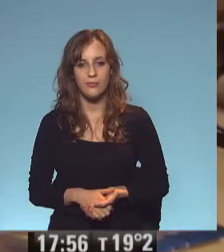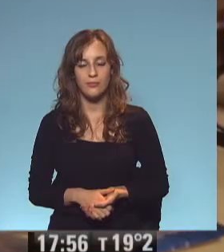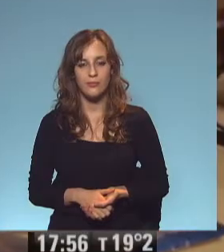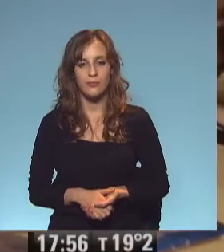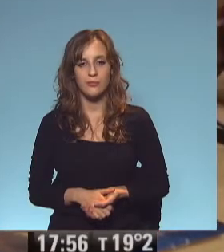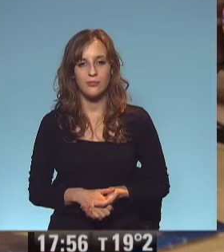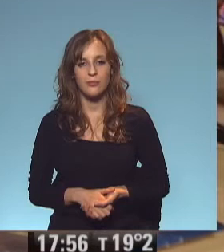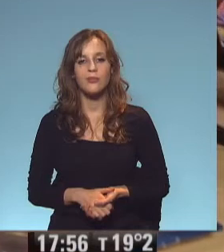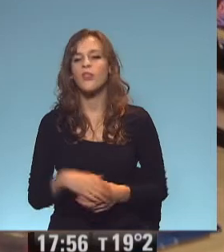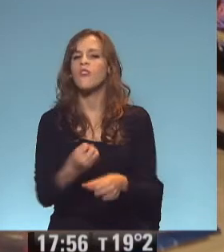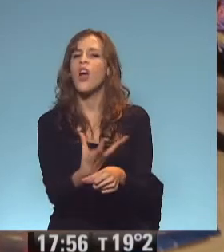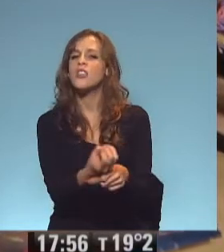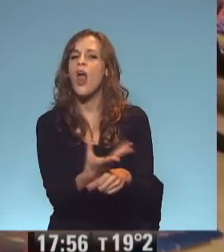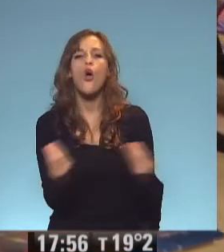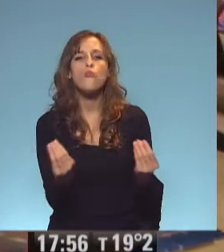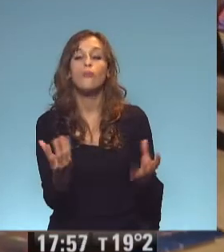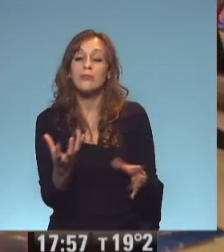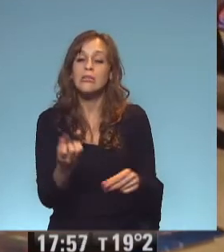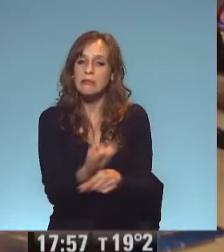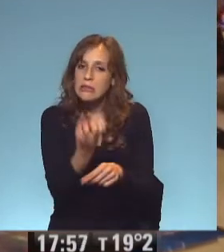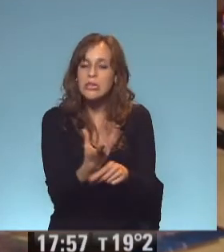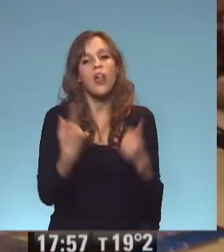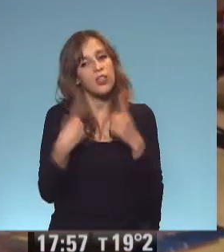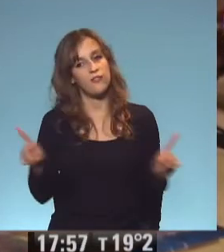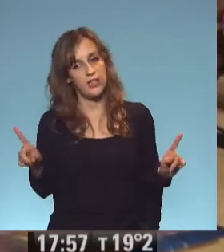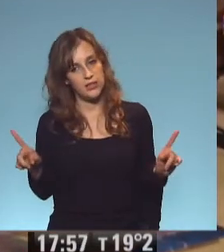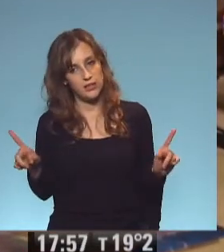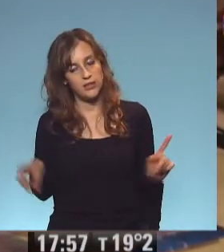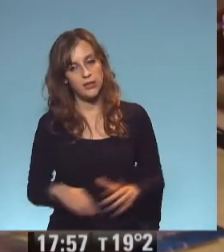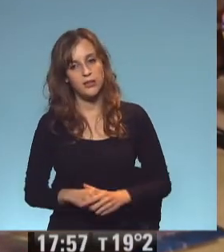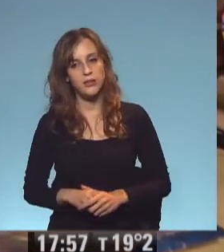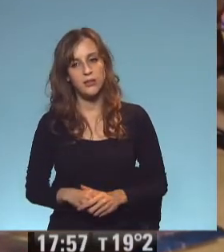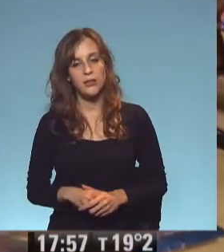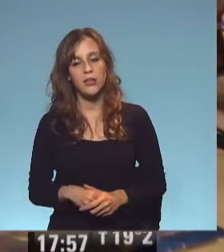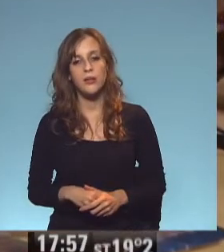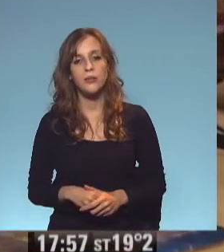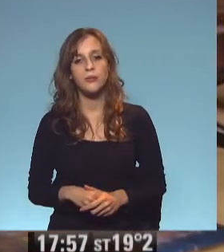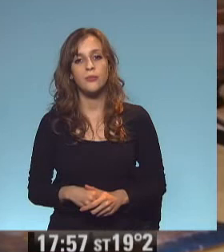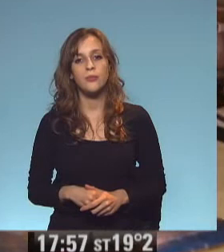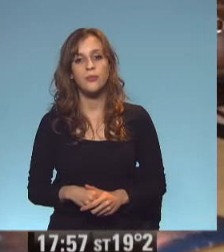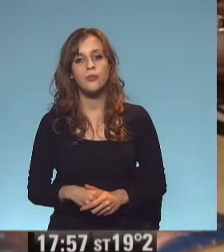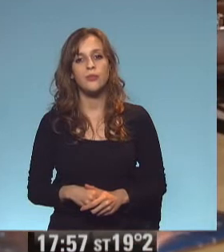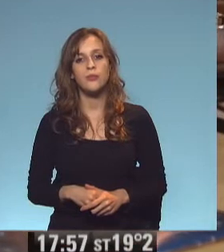¿Y las ballenas? Las ballenas es un poco diferente. En realidad, bueno, escuchá.